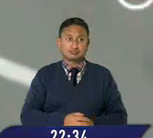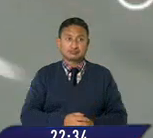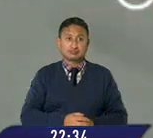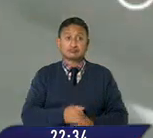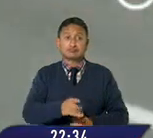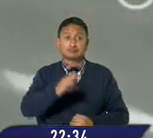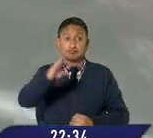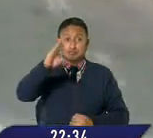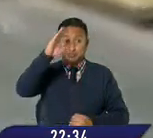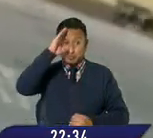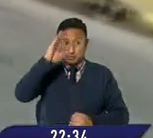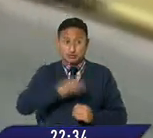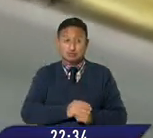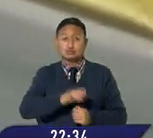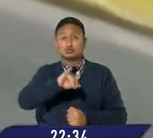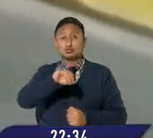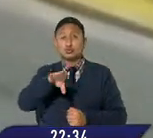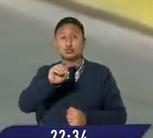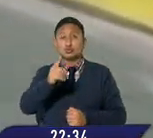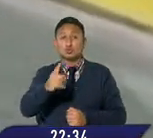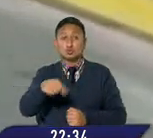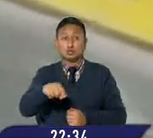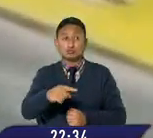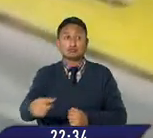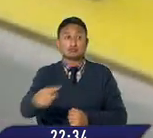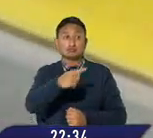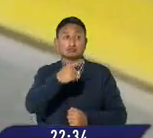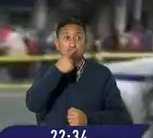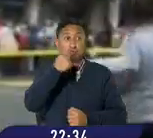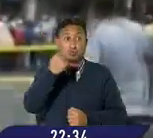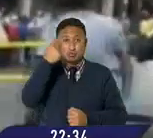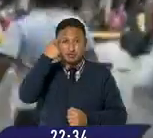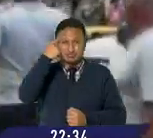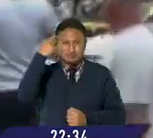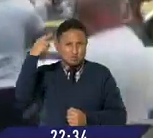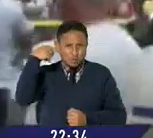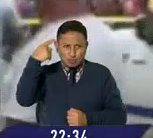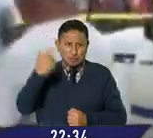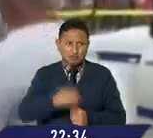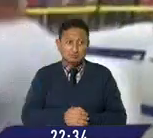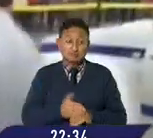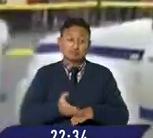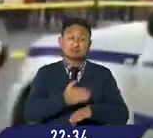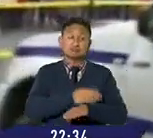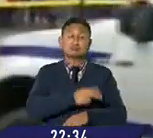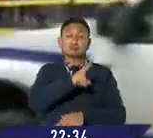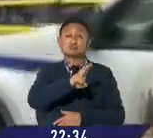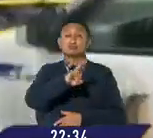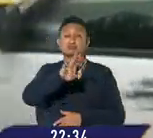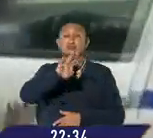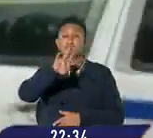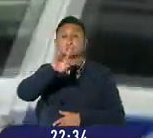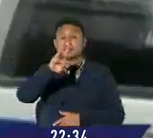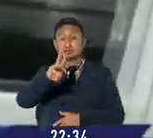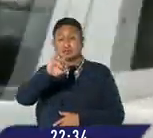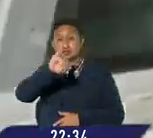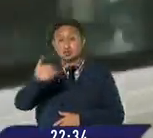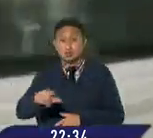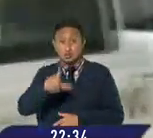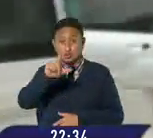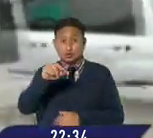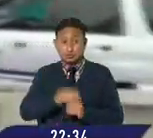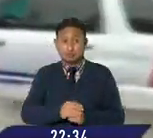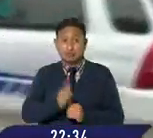Josué Mero fue atacado por un hombre que aparentemente sufría problemas mentales. El pasado 26 de julio, cuyo machetazo de unos